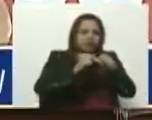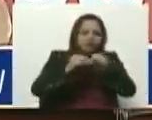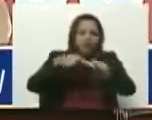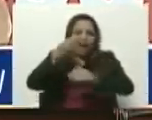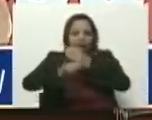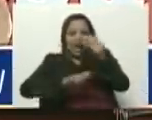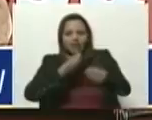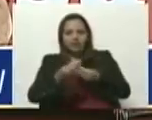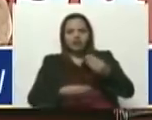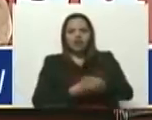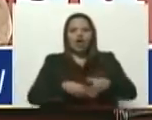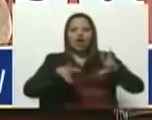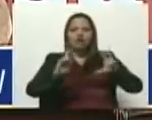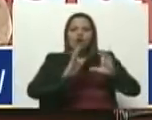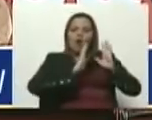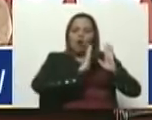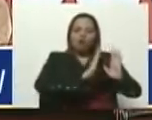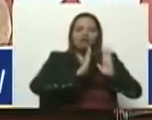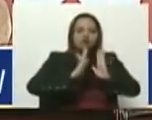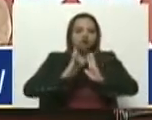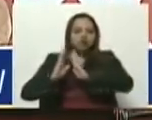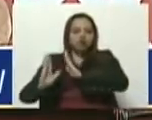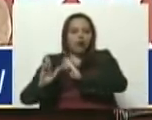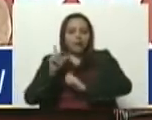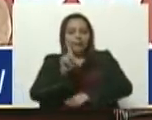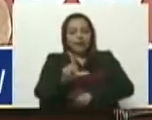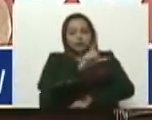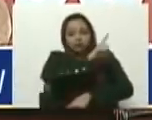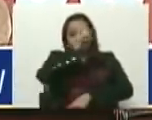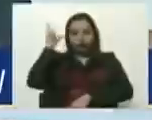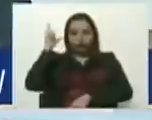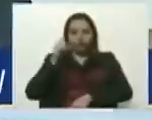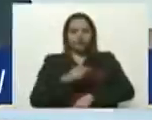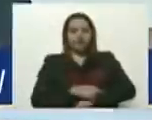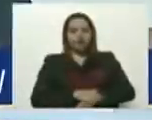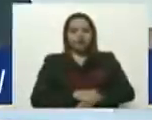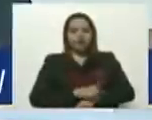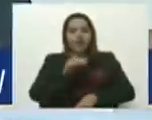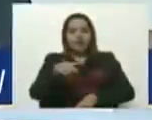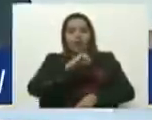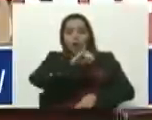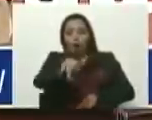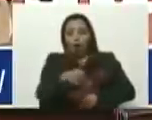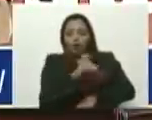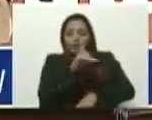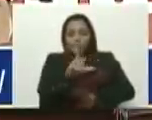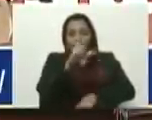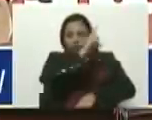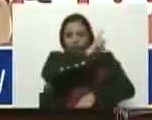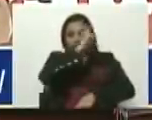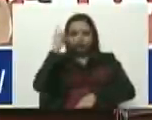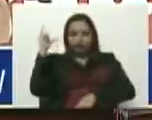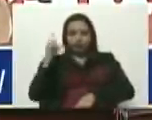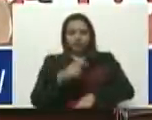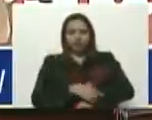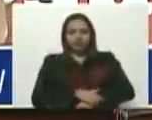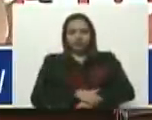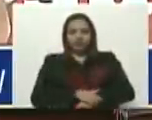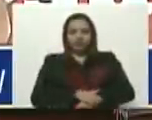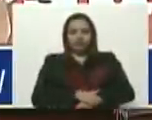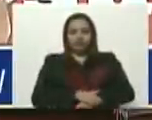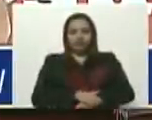de la nueva estructura de del partido socialista unido venezuela y de la jp sube que estamos